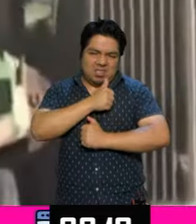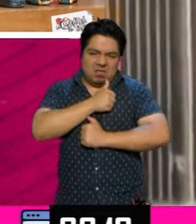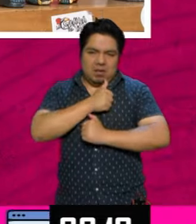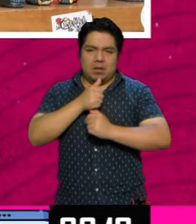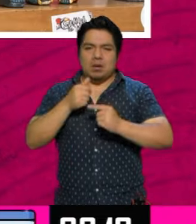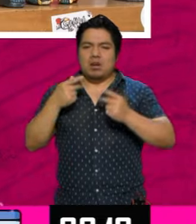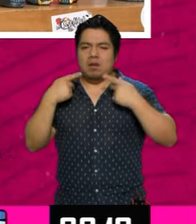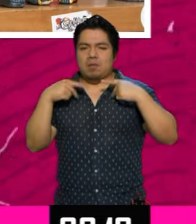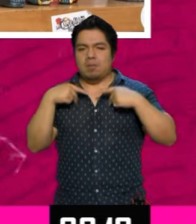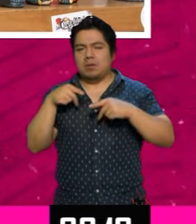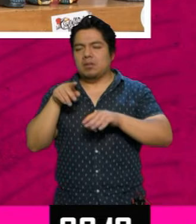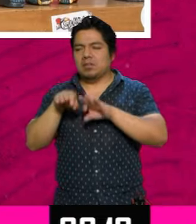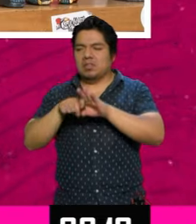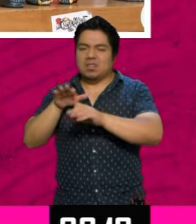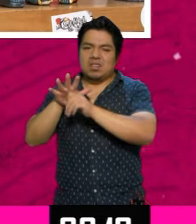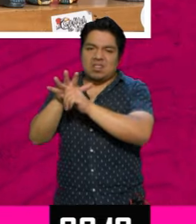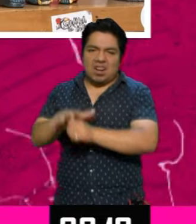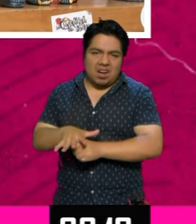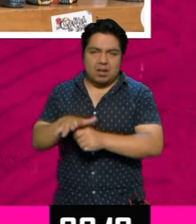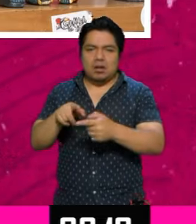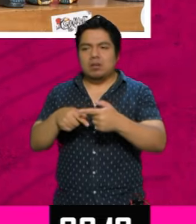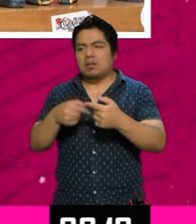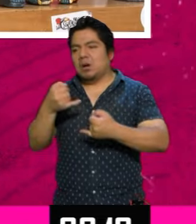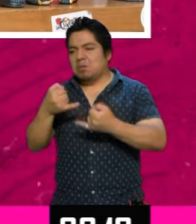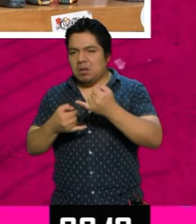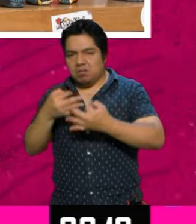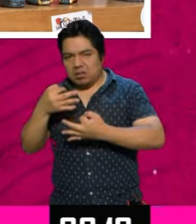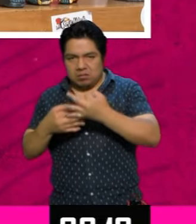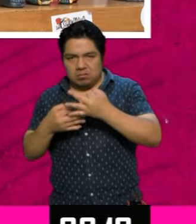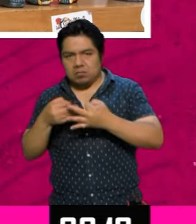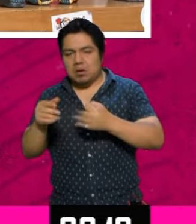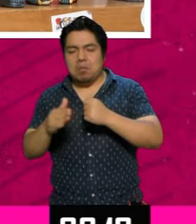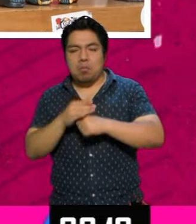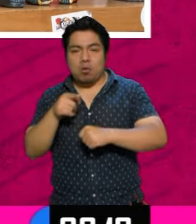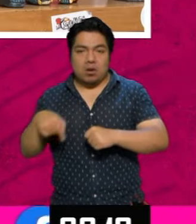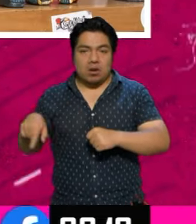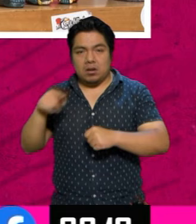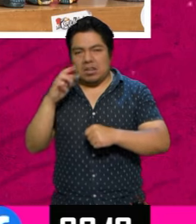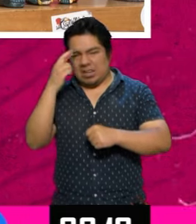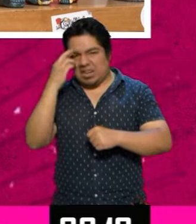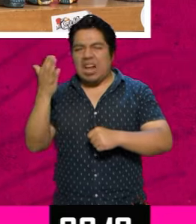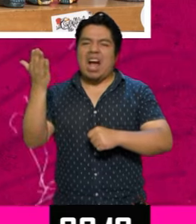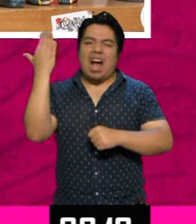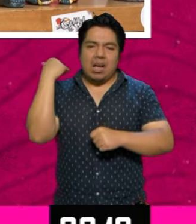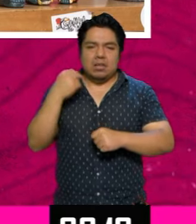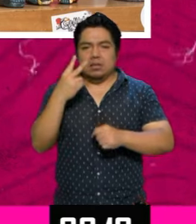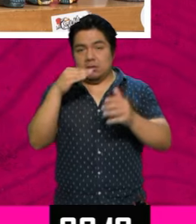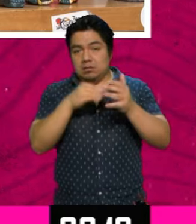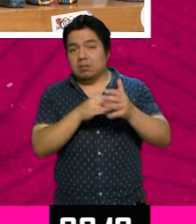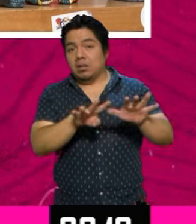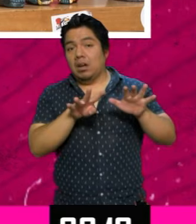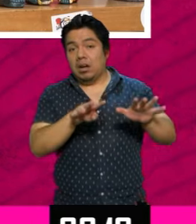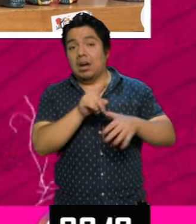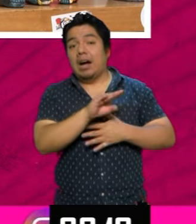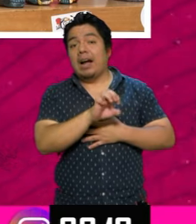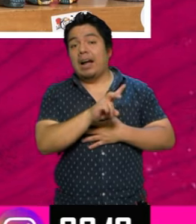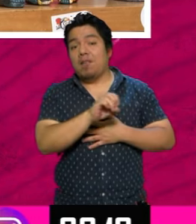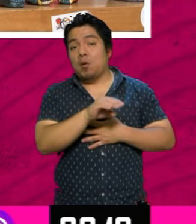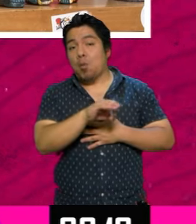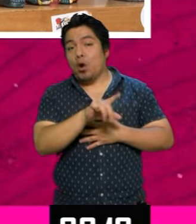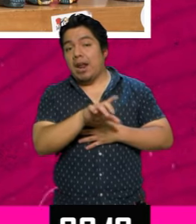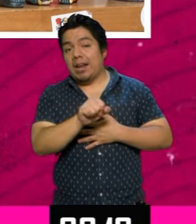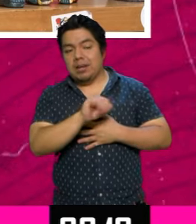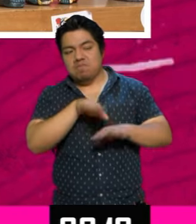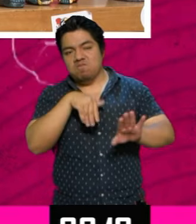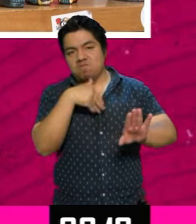siendo perseguidos o enjuiciados por su participación en el derrocamiento de Evo Morales en